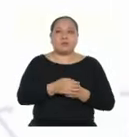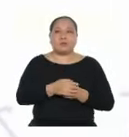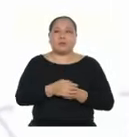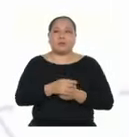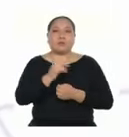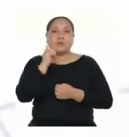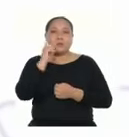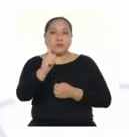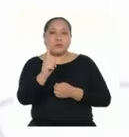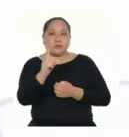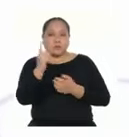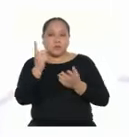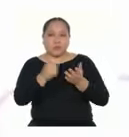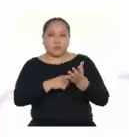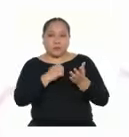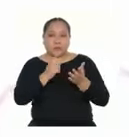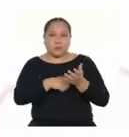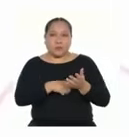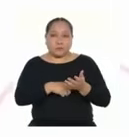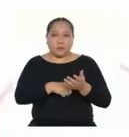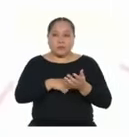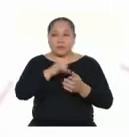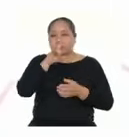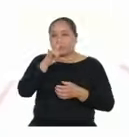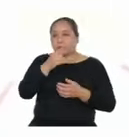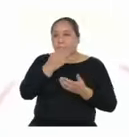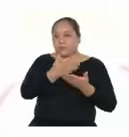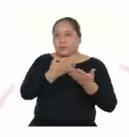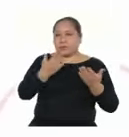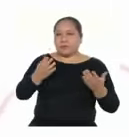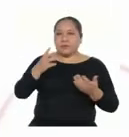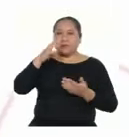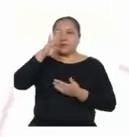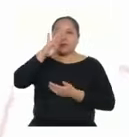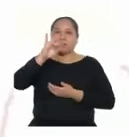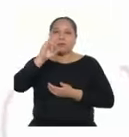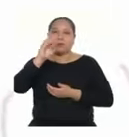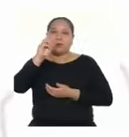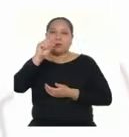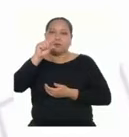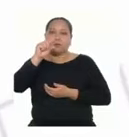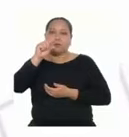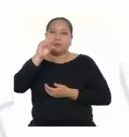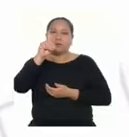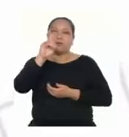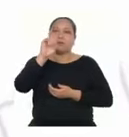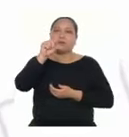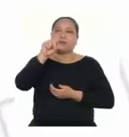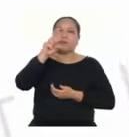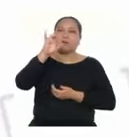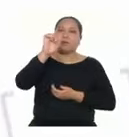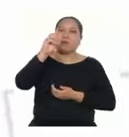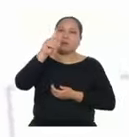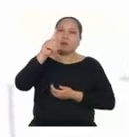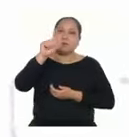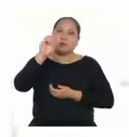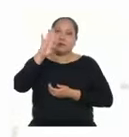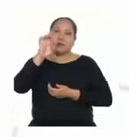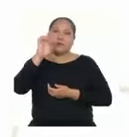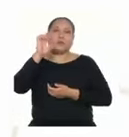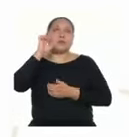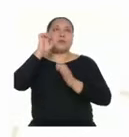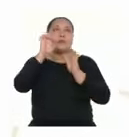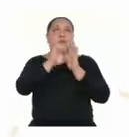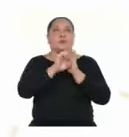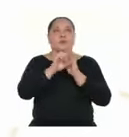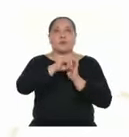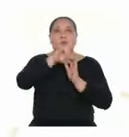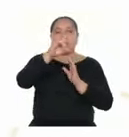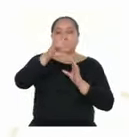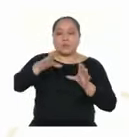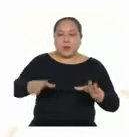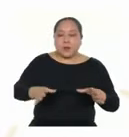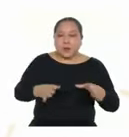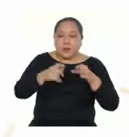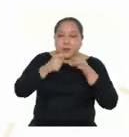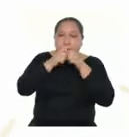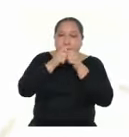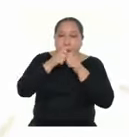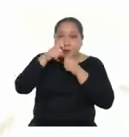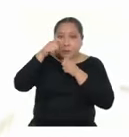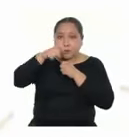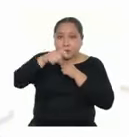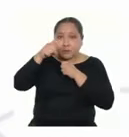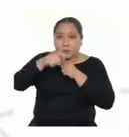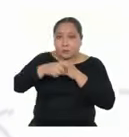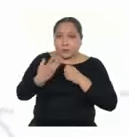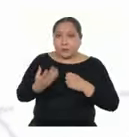de un solo uso, optar por los productos biodegradables. Por ejemplo, se utilizan bolsas por